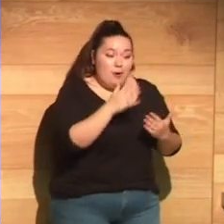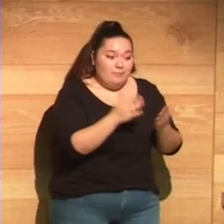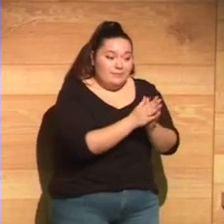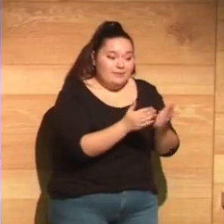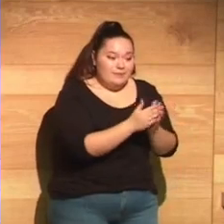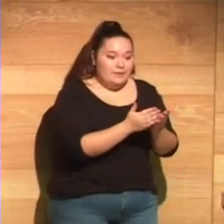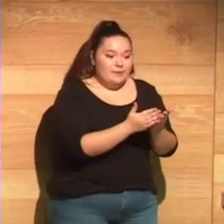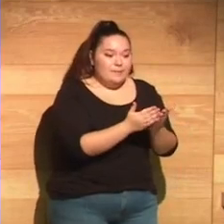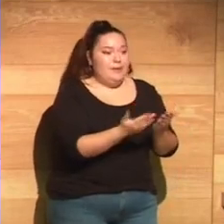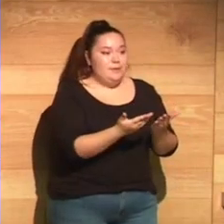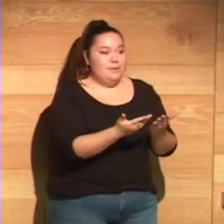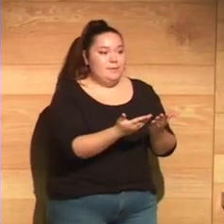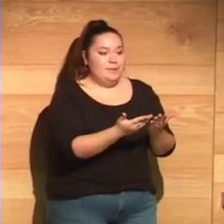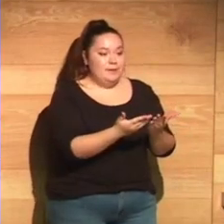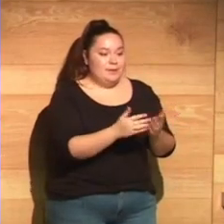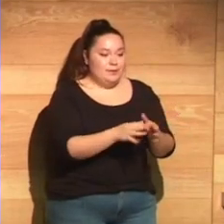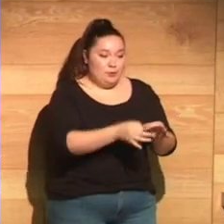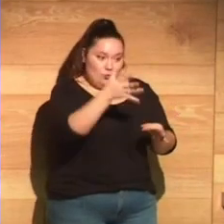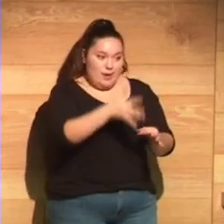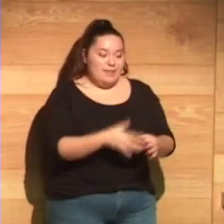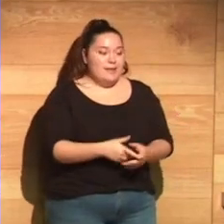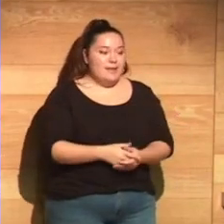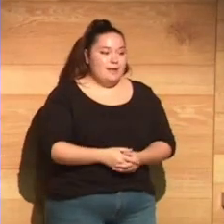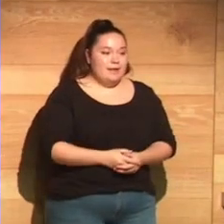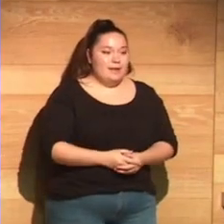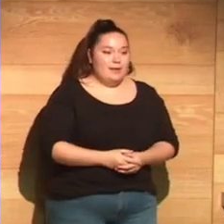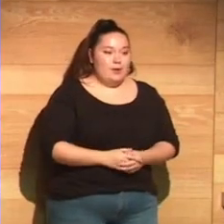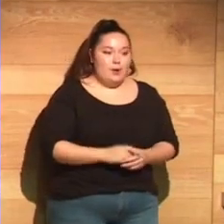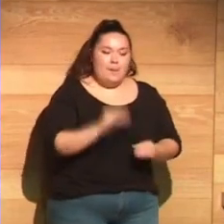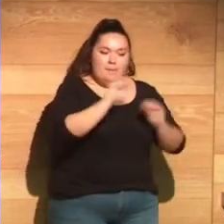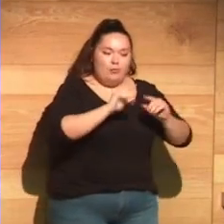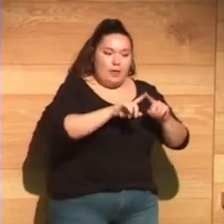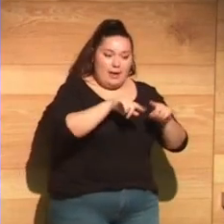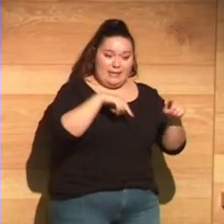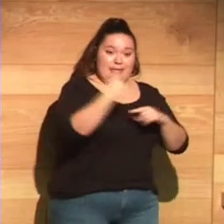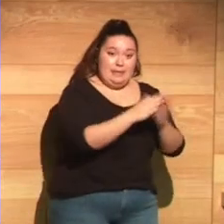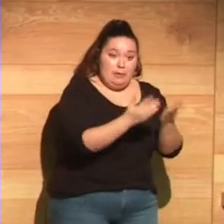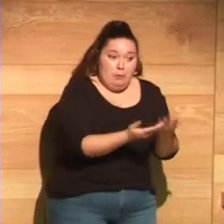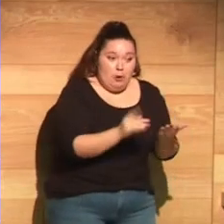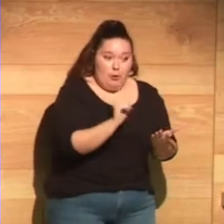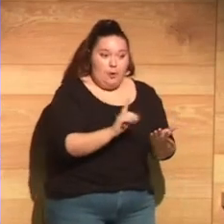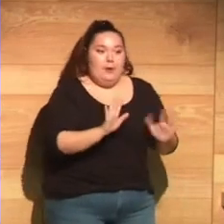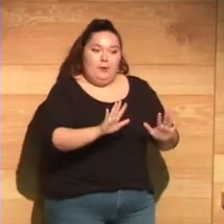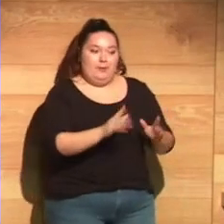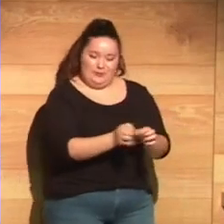siguen en streaming. Así que, María Gese, muchísimas gracias, mucha suerte con el libro, y no te voy a preguntar cuál es el siguiente.